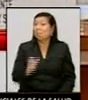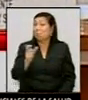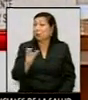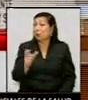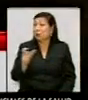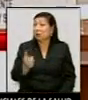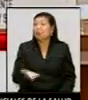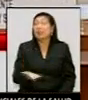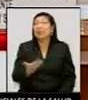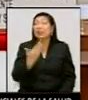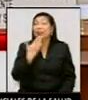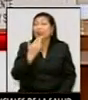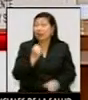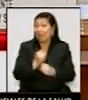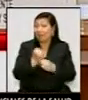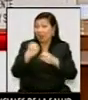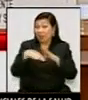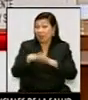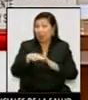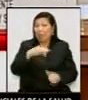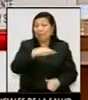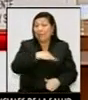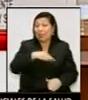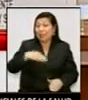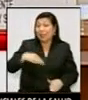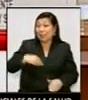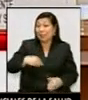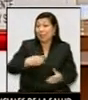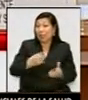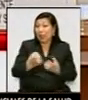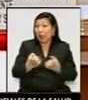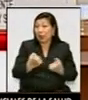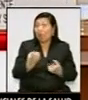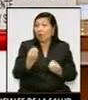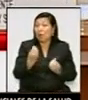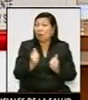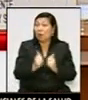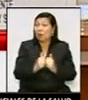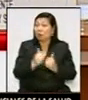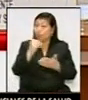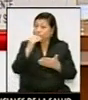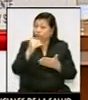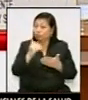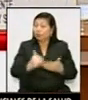representante de Ministerio de Economía y Finanzas. Contamos con